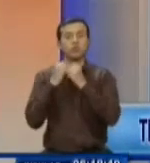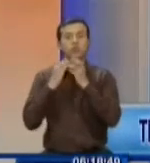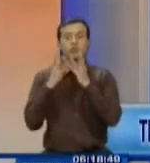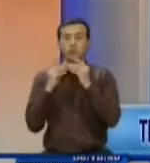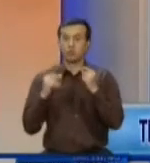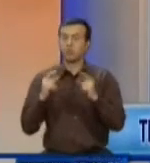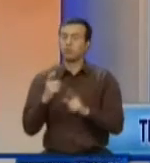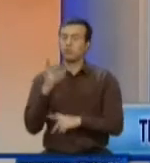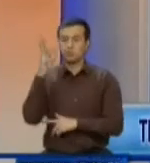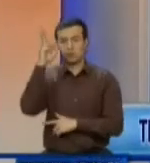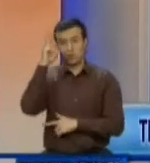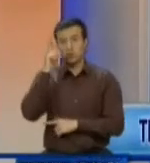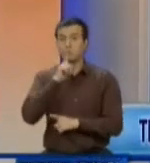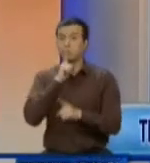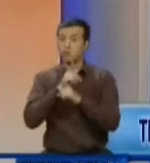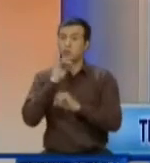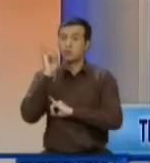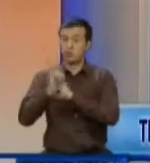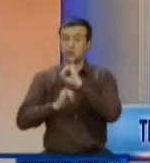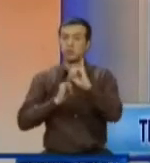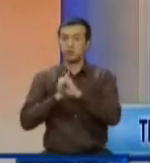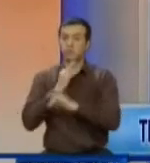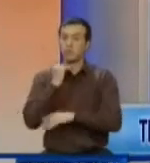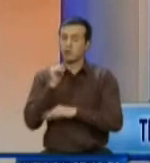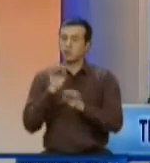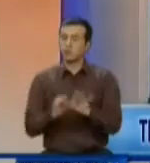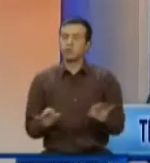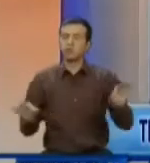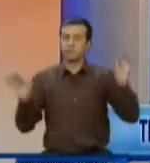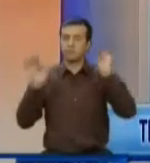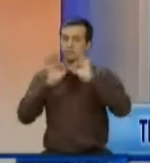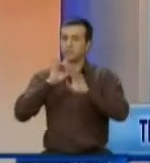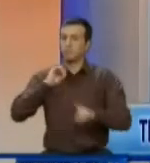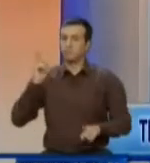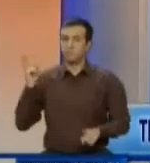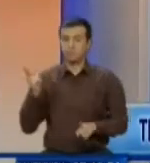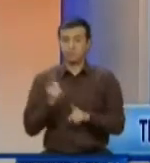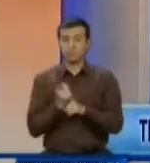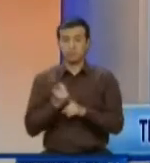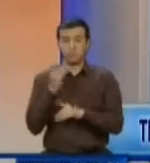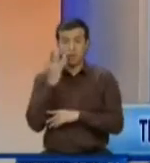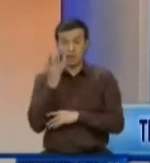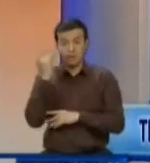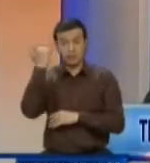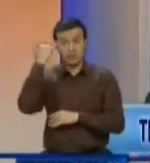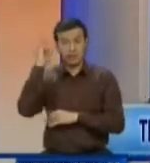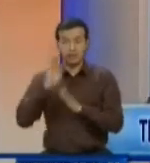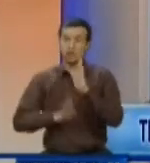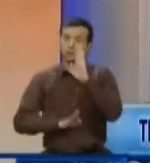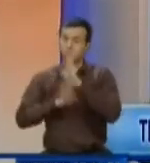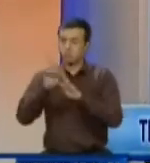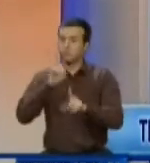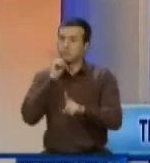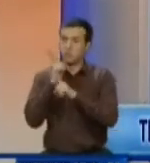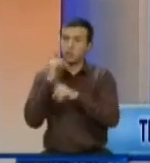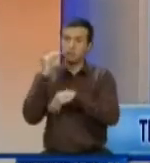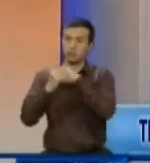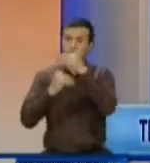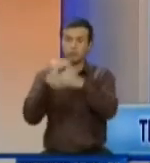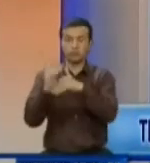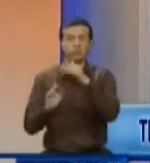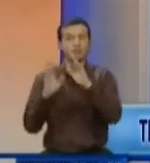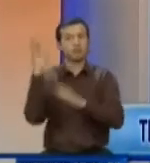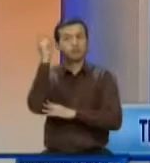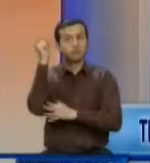controversias creemos que el arbitraje internacional es clave para que esta semilla germine y dé frutos no no